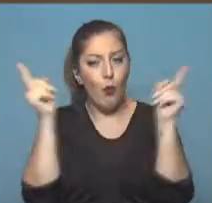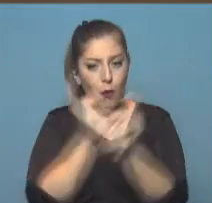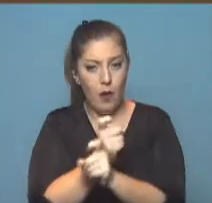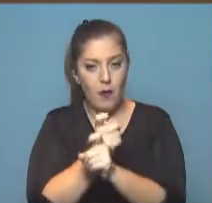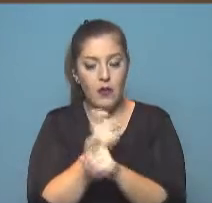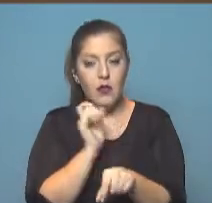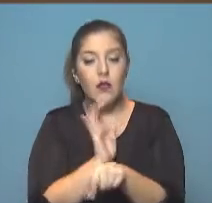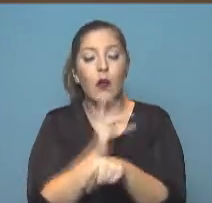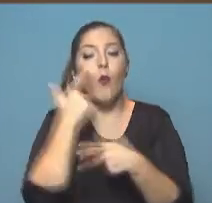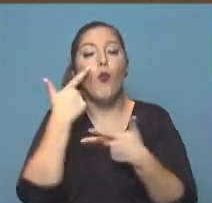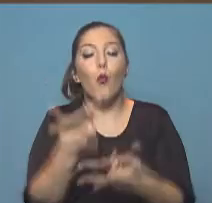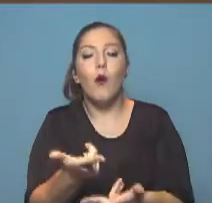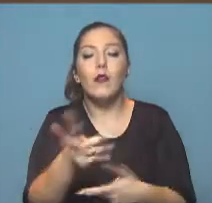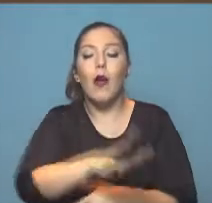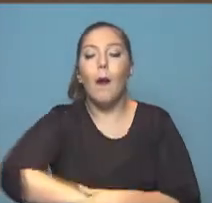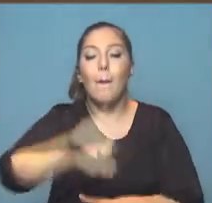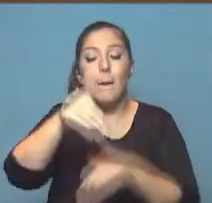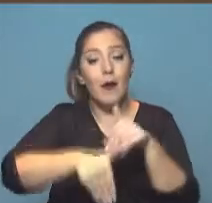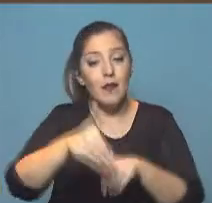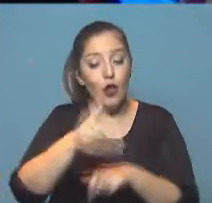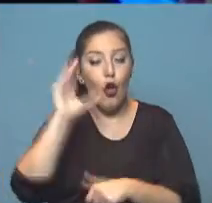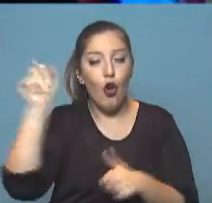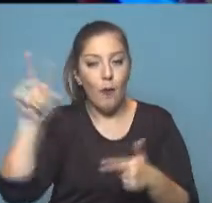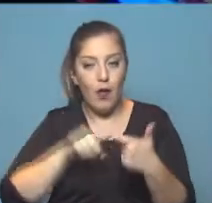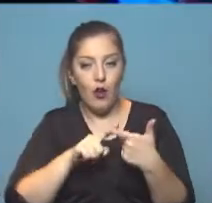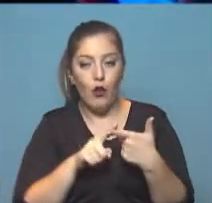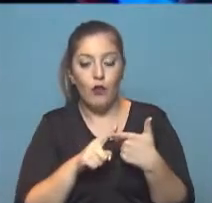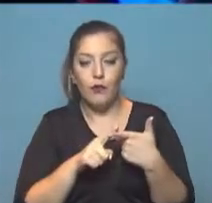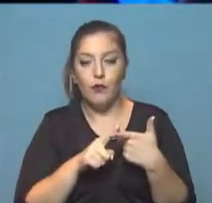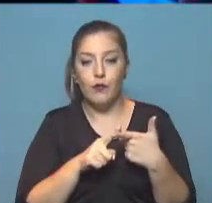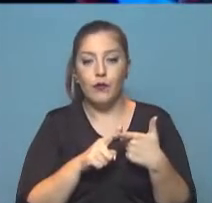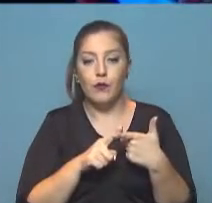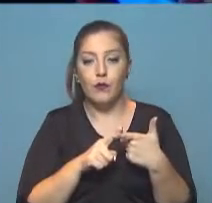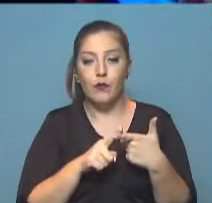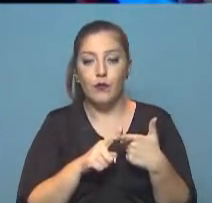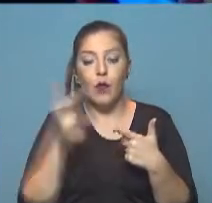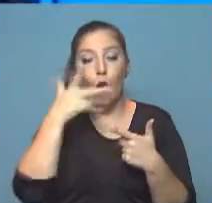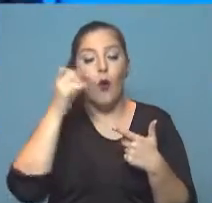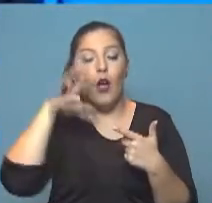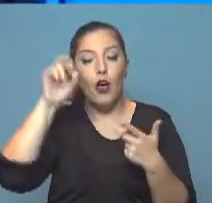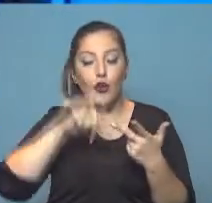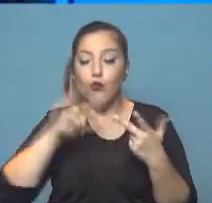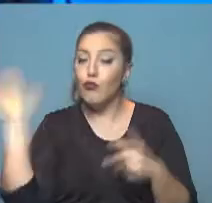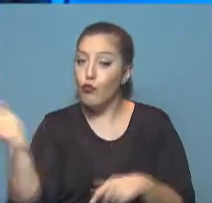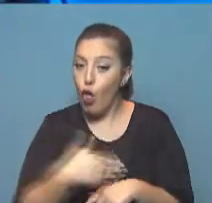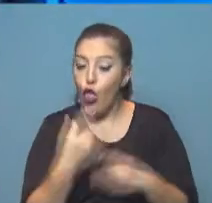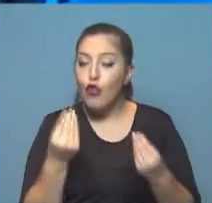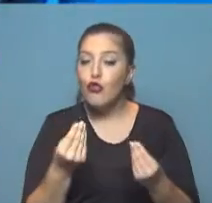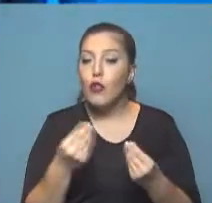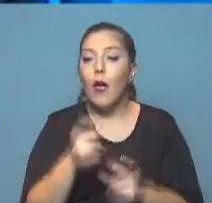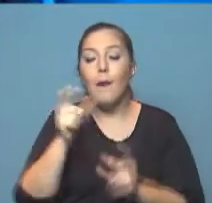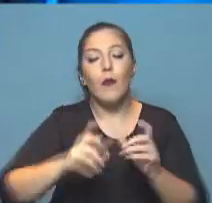lo que está reflejando este plebiscito, el colombiano, el húngaro, todos, es